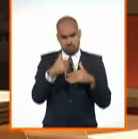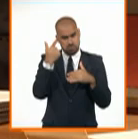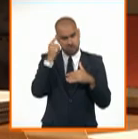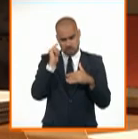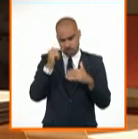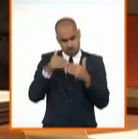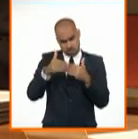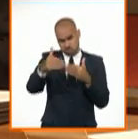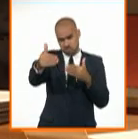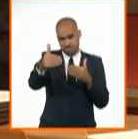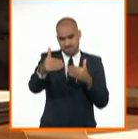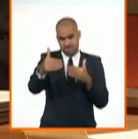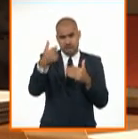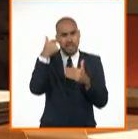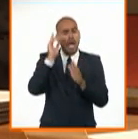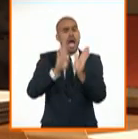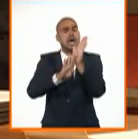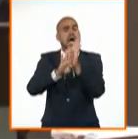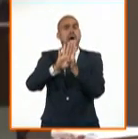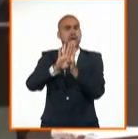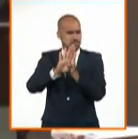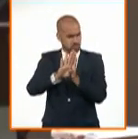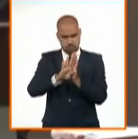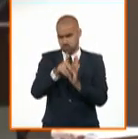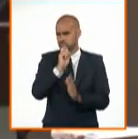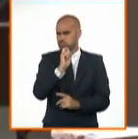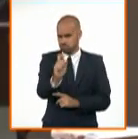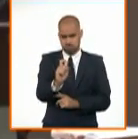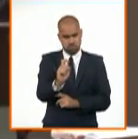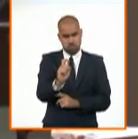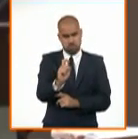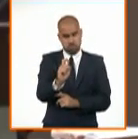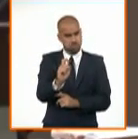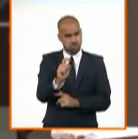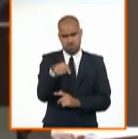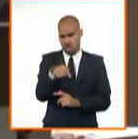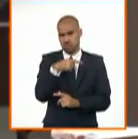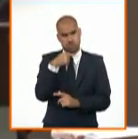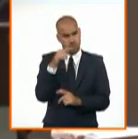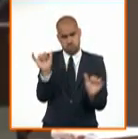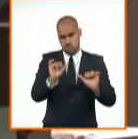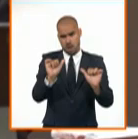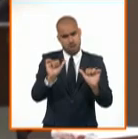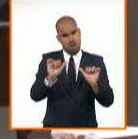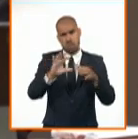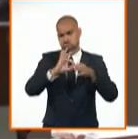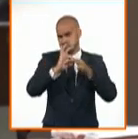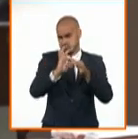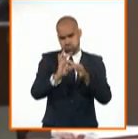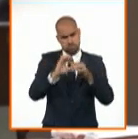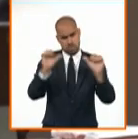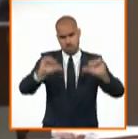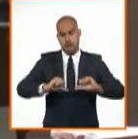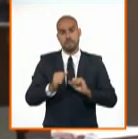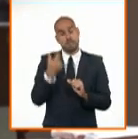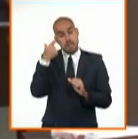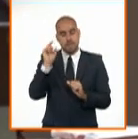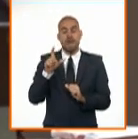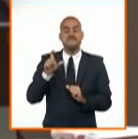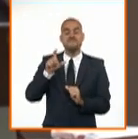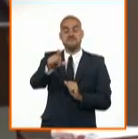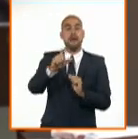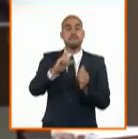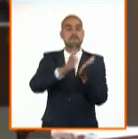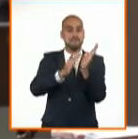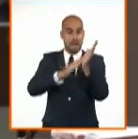en los próximos vídeos debe mejorar en los últimos días del mes de mayo se busca pues todas las vía